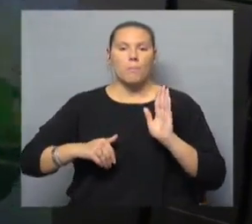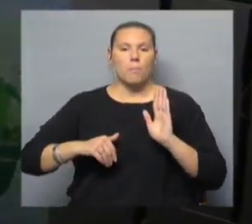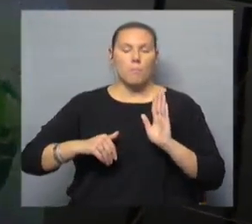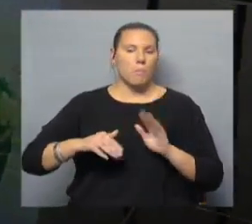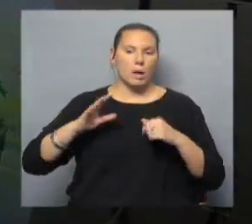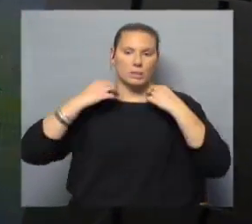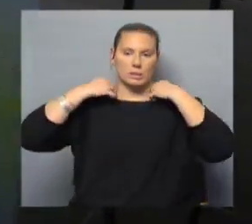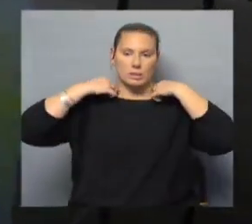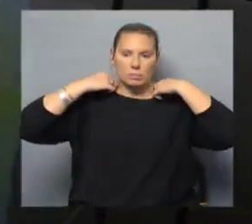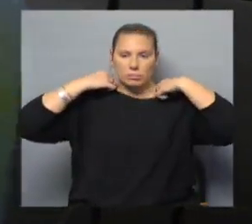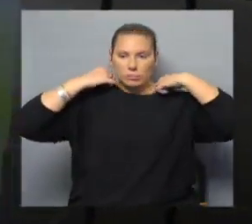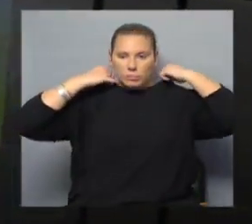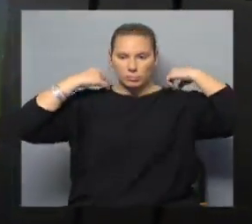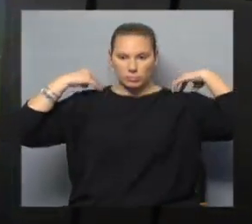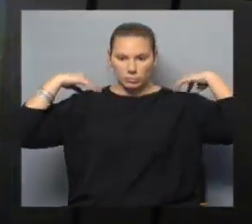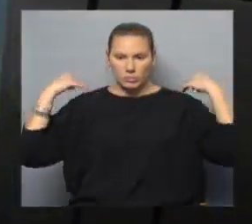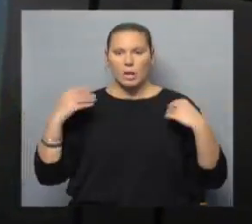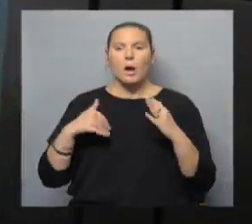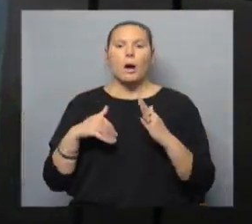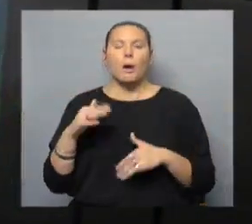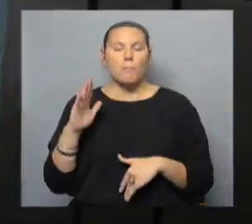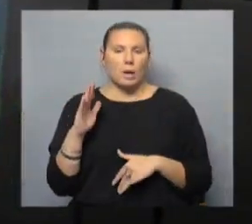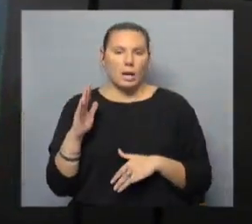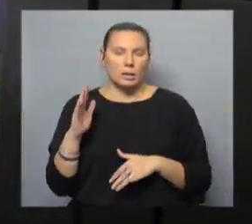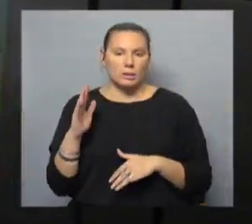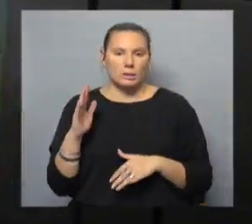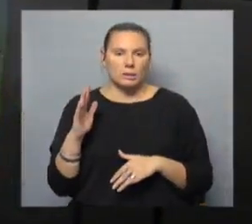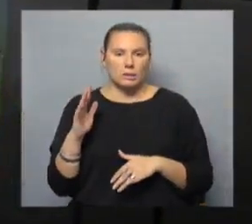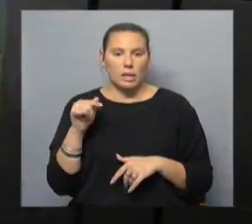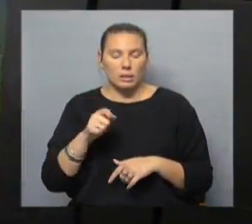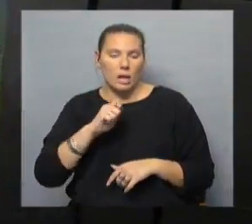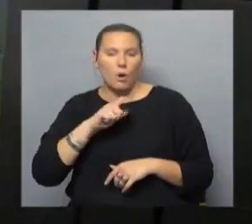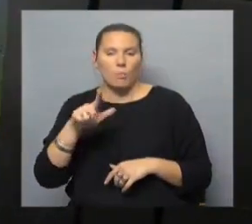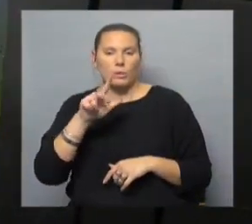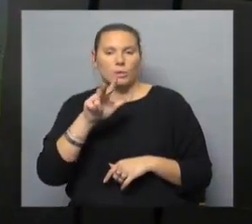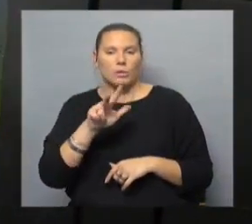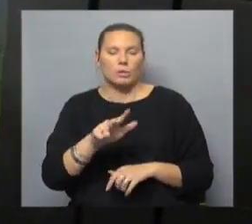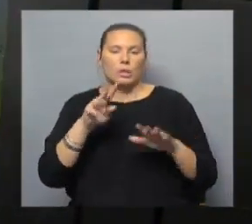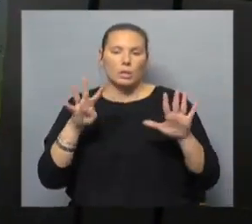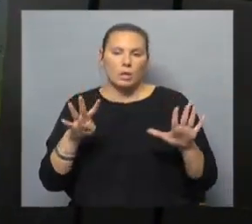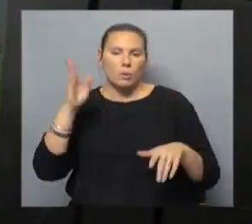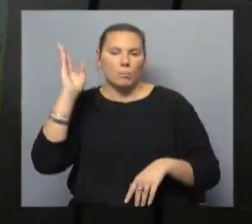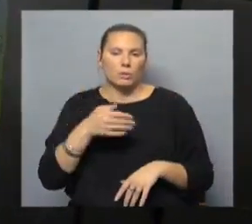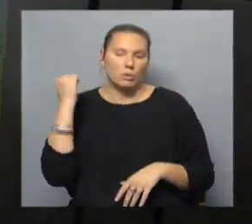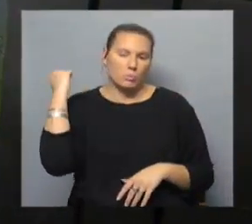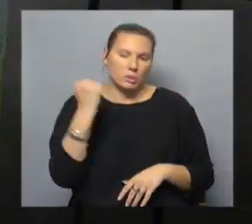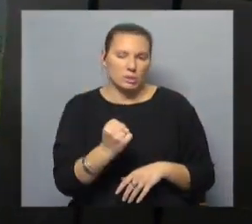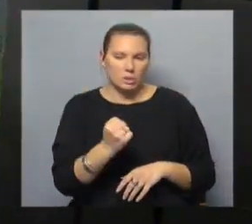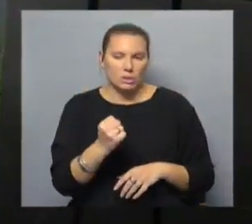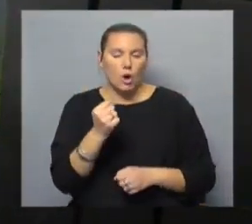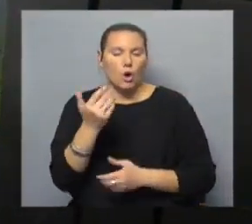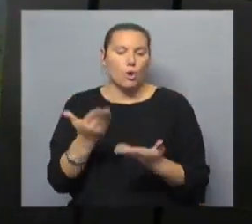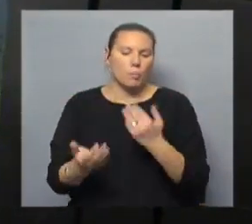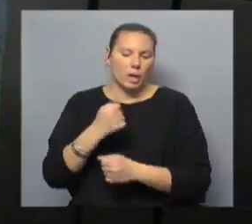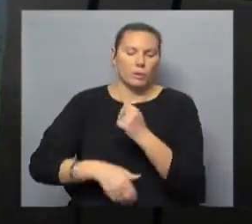destacó, digamos, o el que tuvo como más llegada, es este aumento de 39% de los homicidios con respecto al año